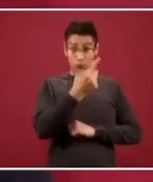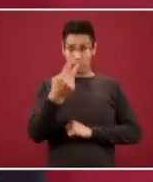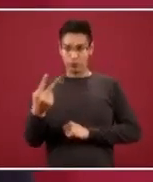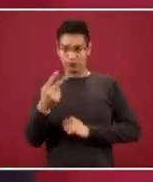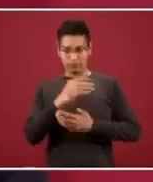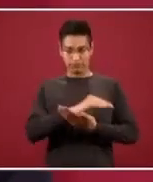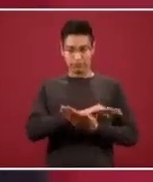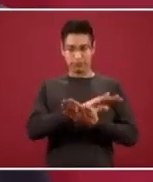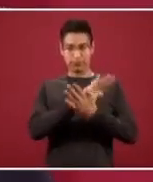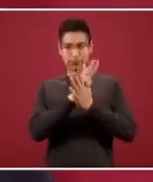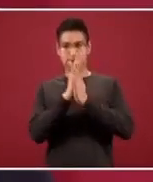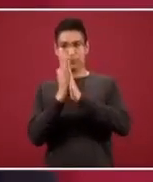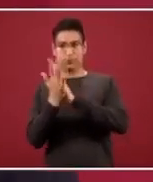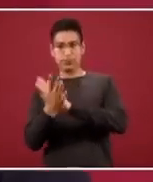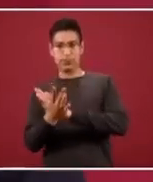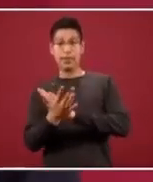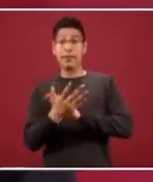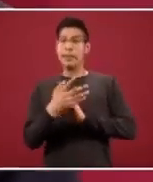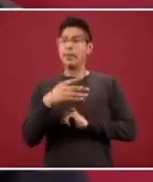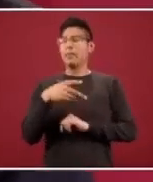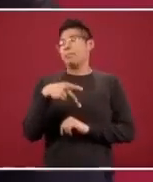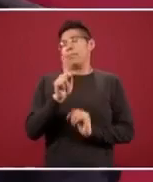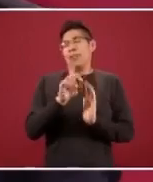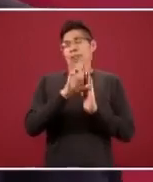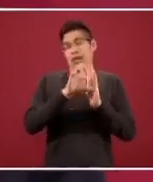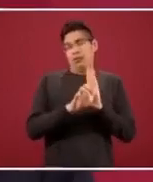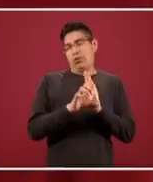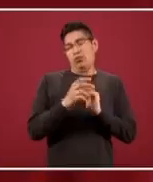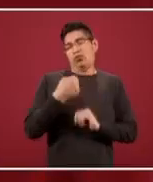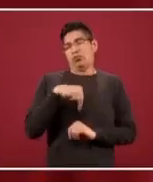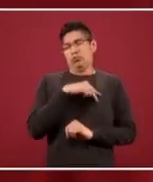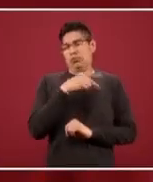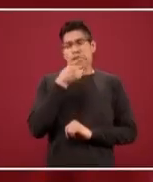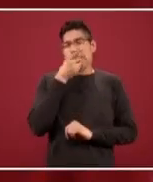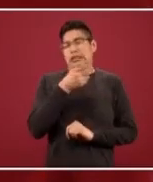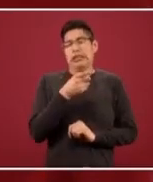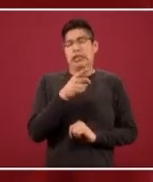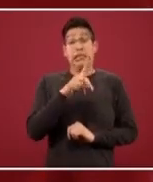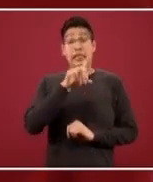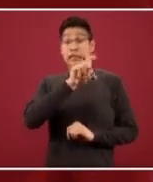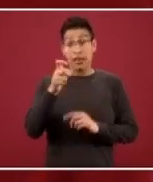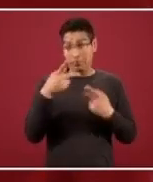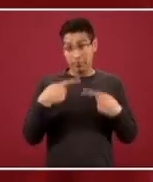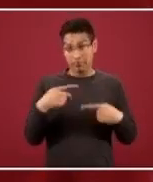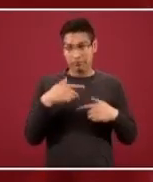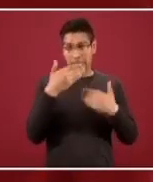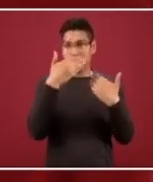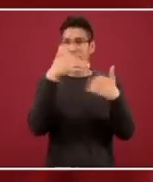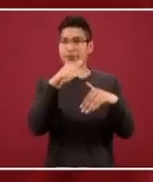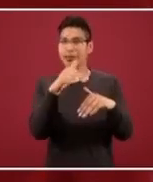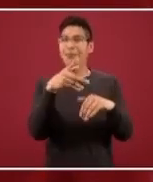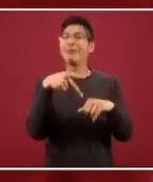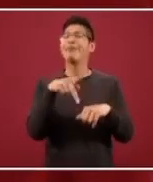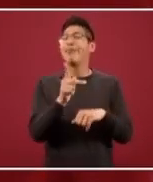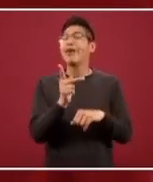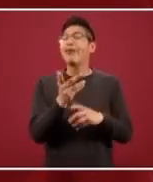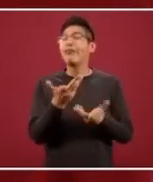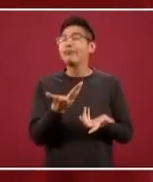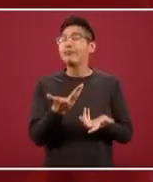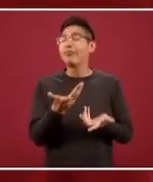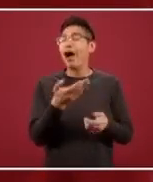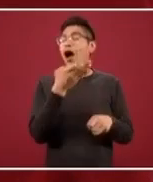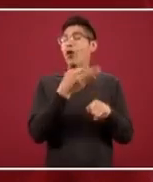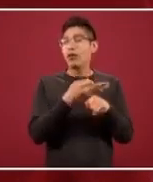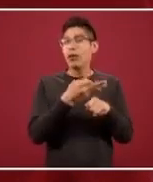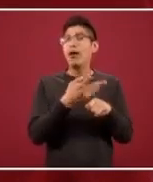pesar de tener ya más de 100 casos, por ponerle un límite, de cualquier forma, todos los casos,